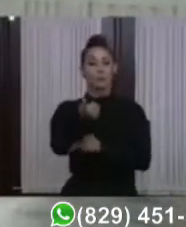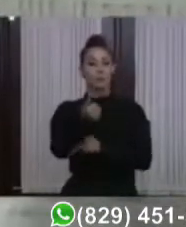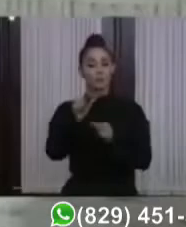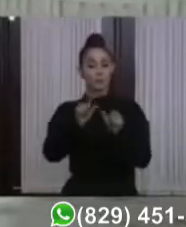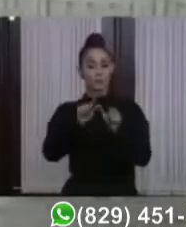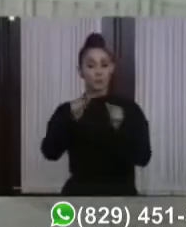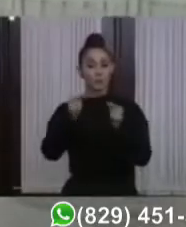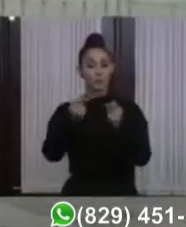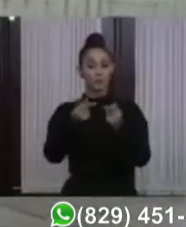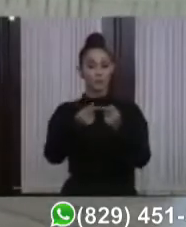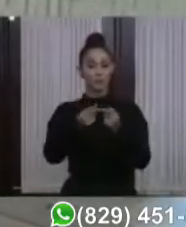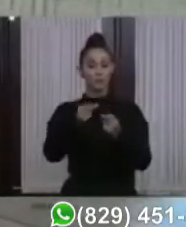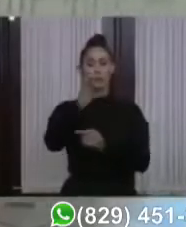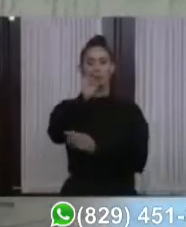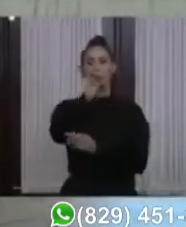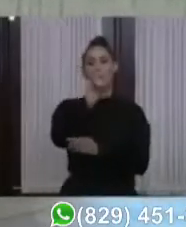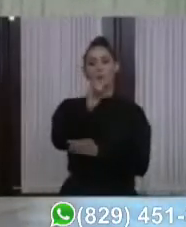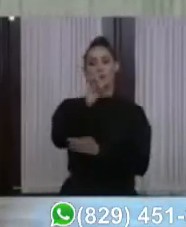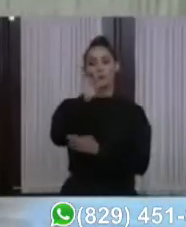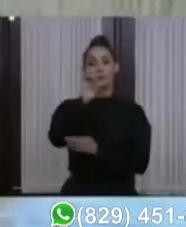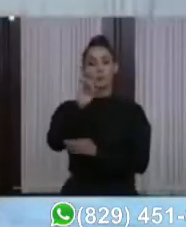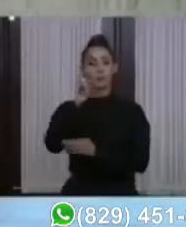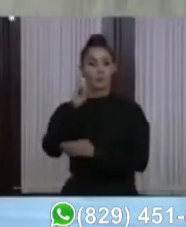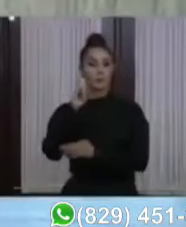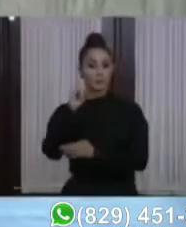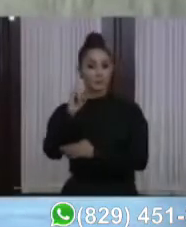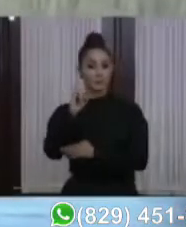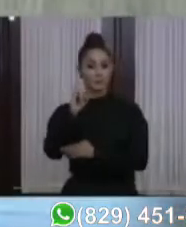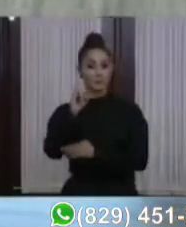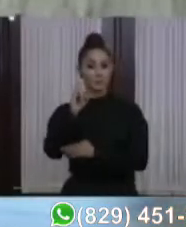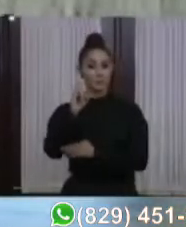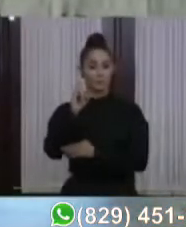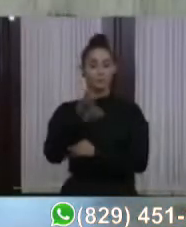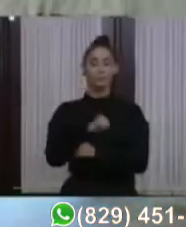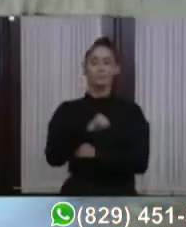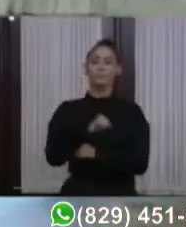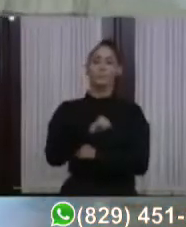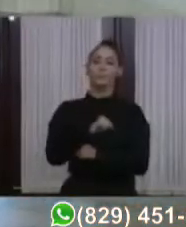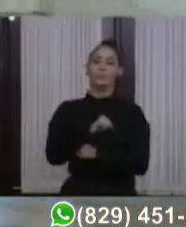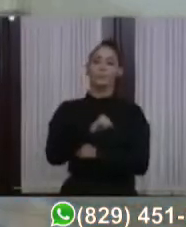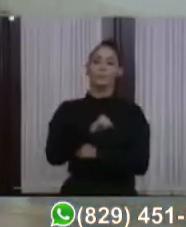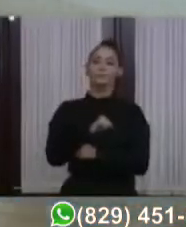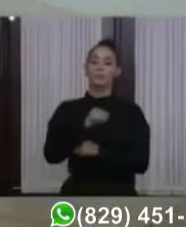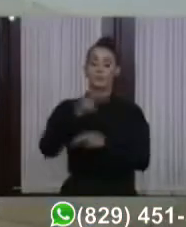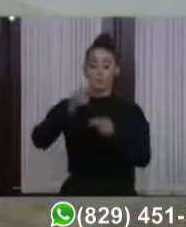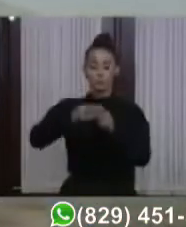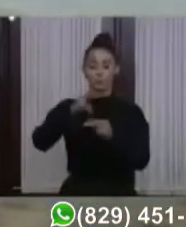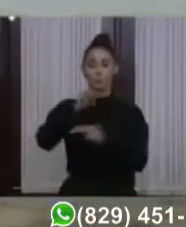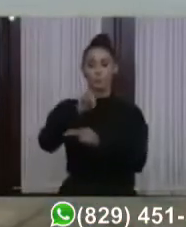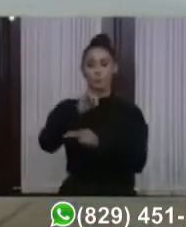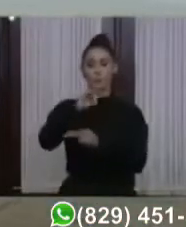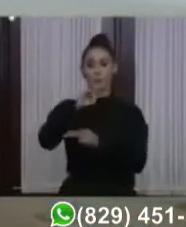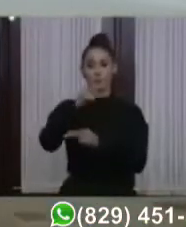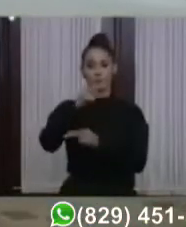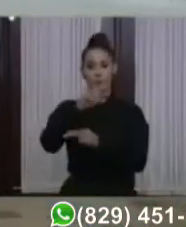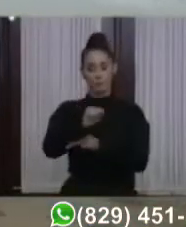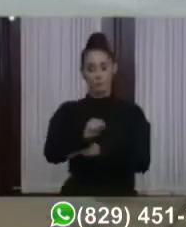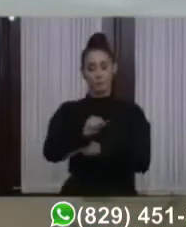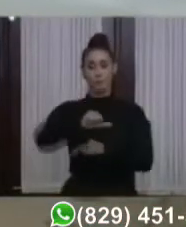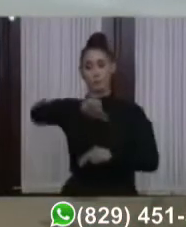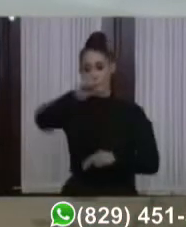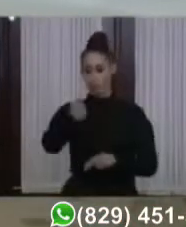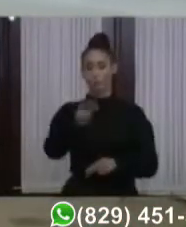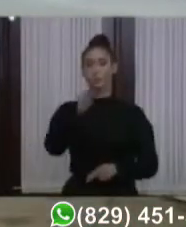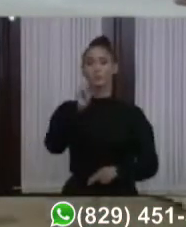de acuerdo con el funcionario del mes próximo iniciarán con la capacitación a maestros y ambientación de los padres de quiere fulcar